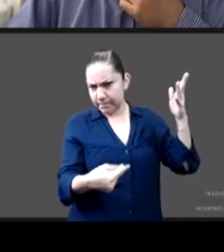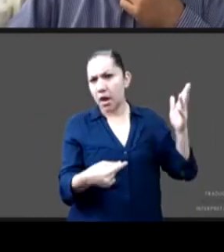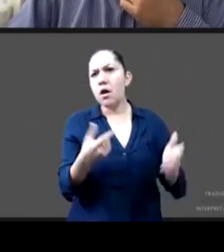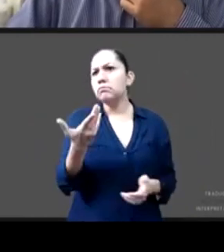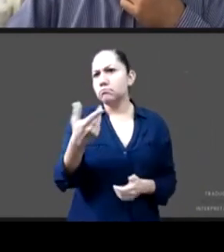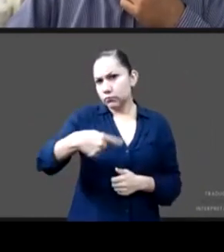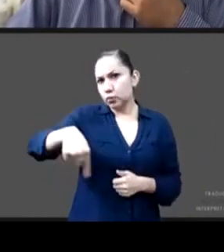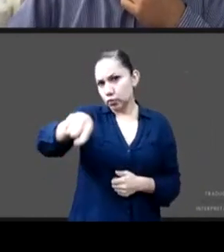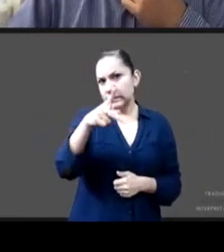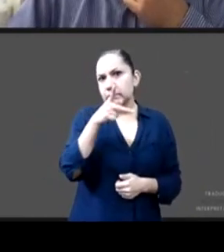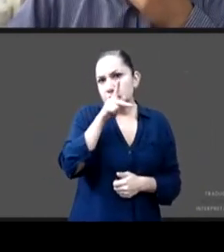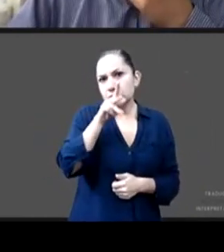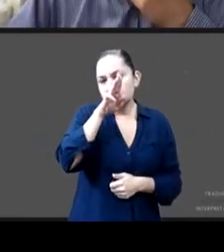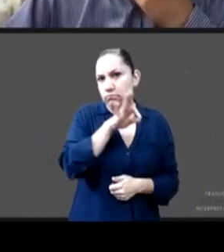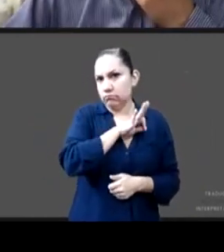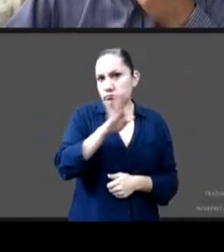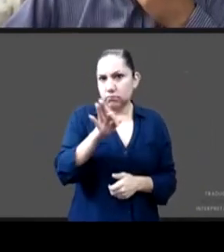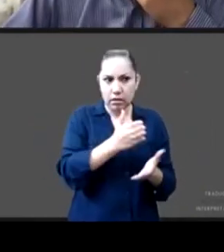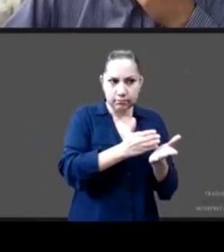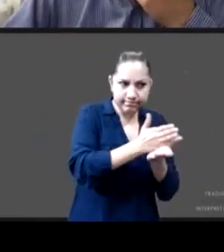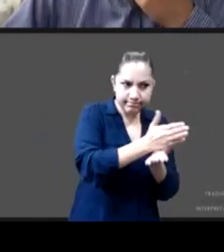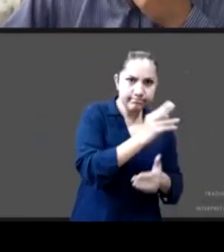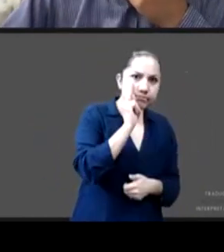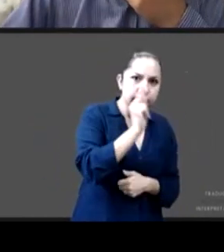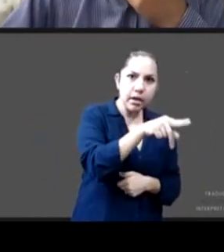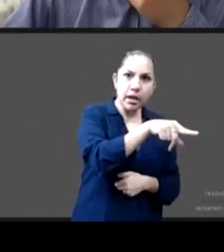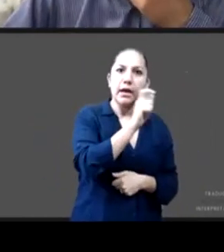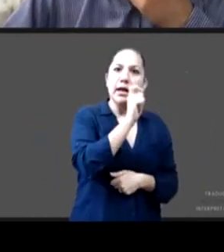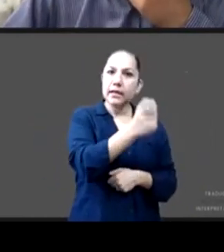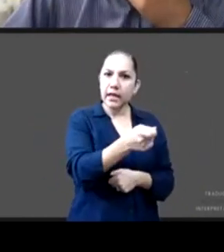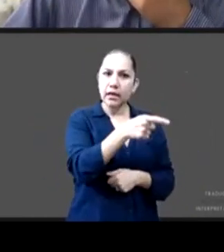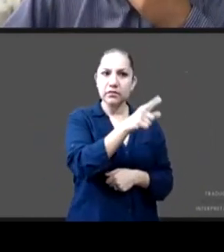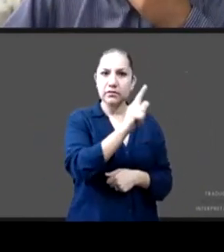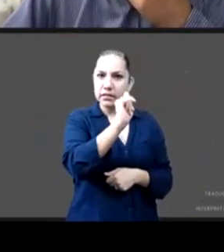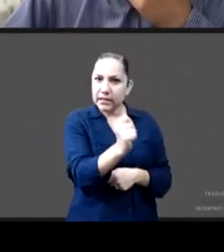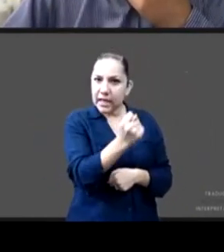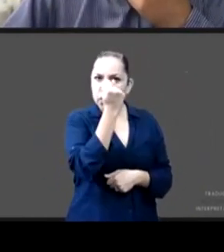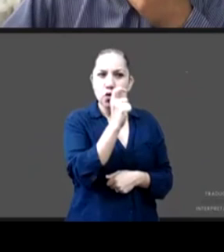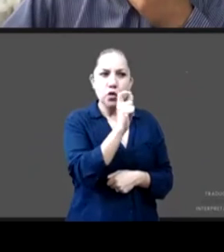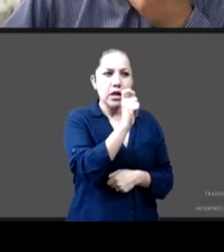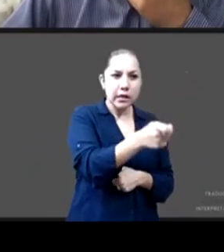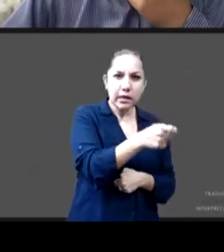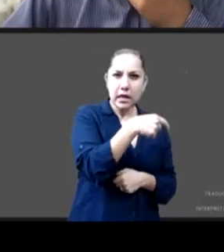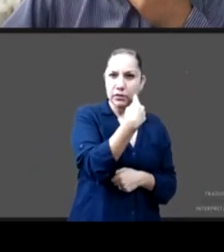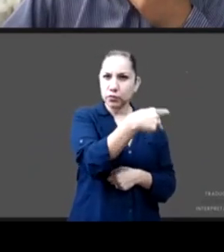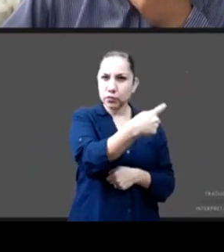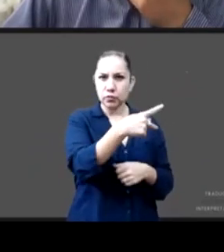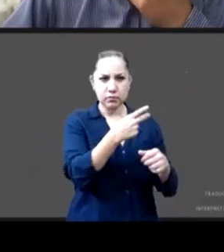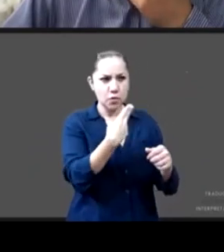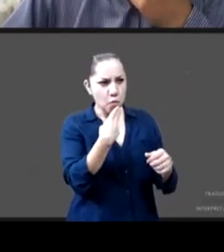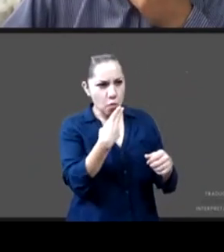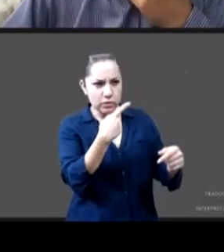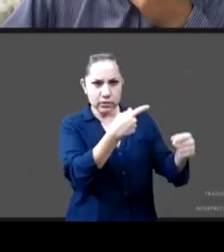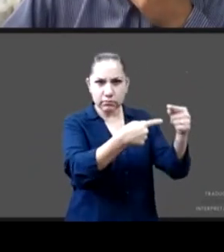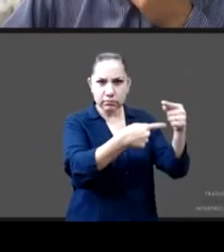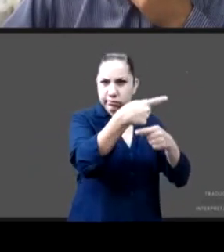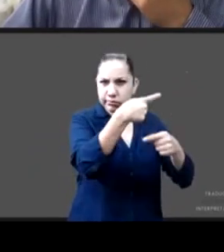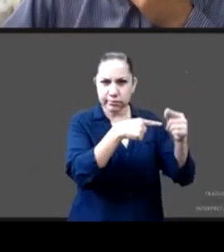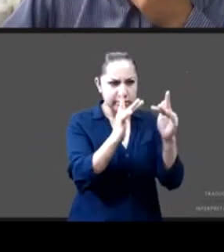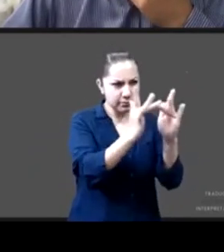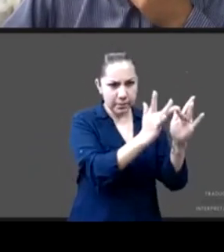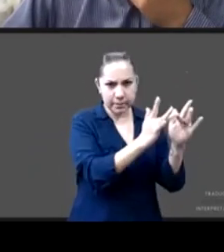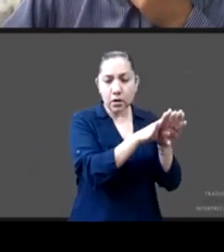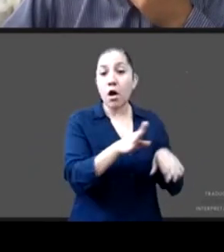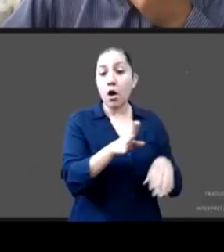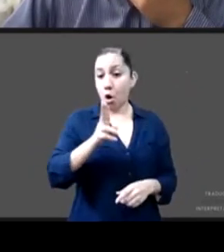a las tecnologías que ellos están utilizando para que no se den cuenta precisamente con quién están conversando. La prohibición no es una opción. La comunicación y